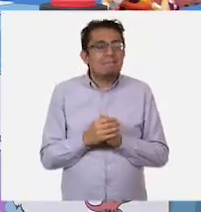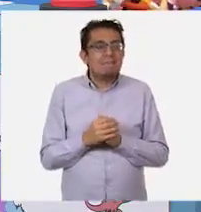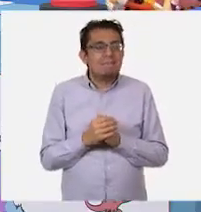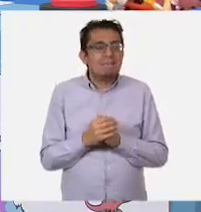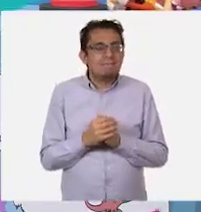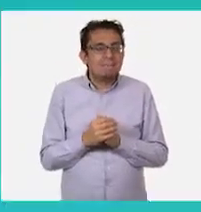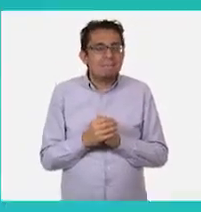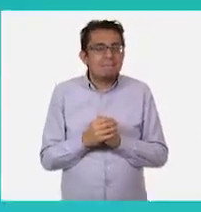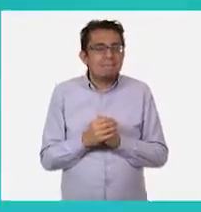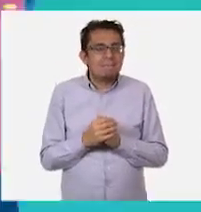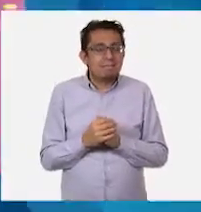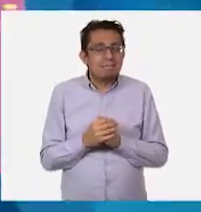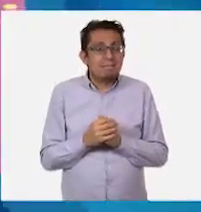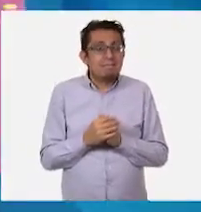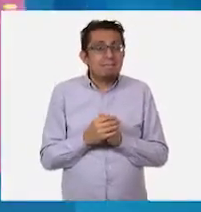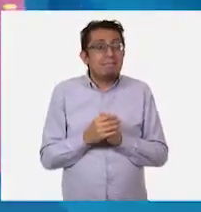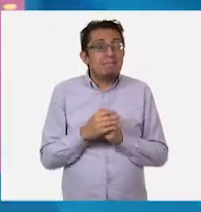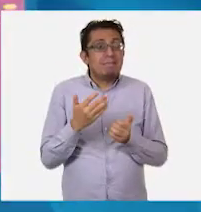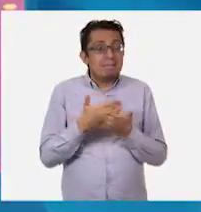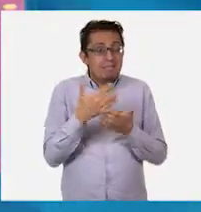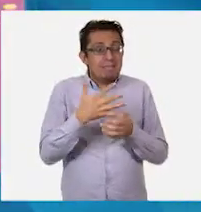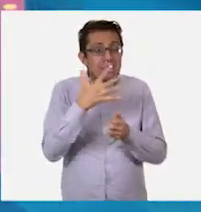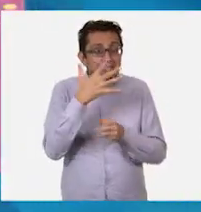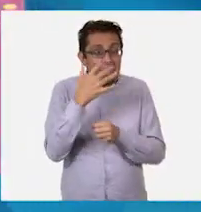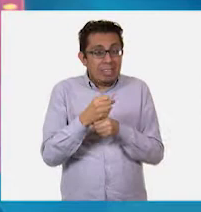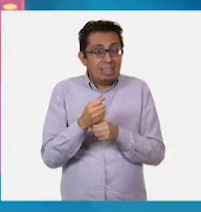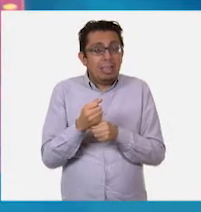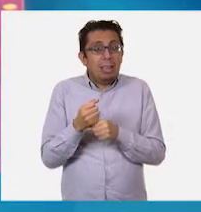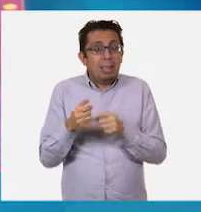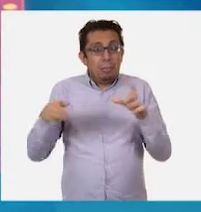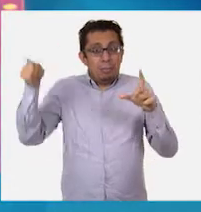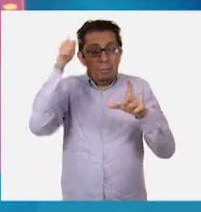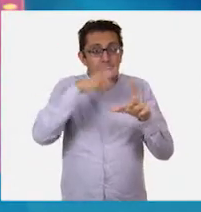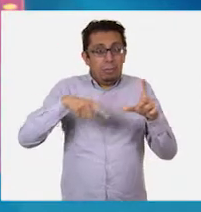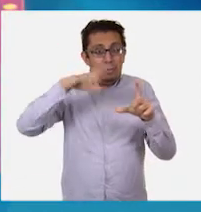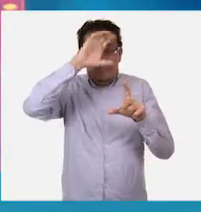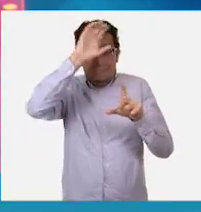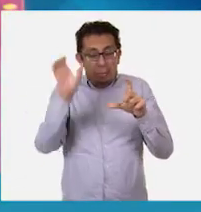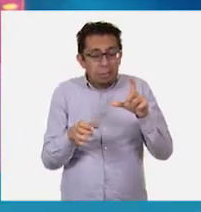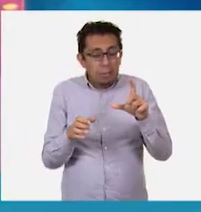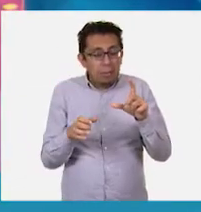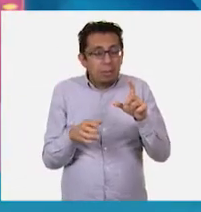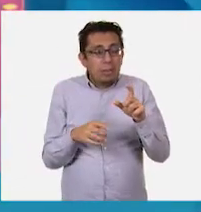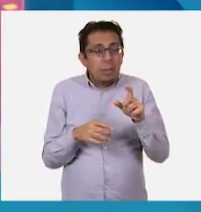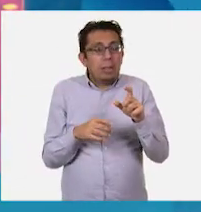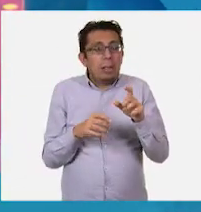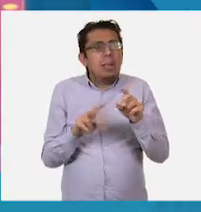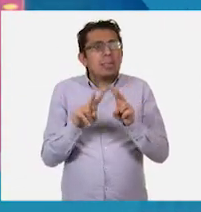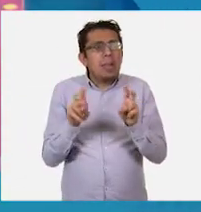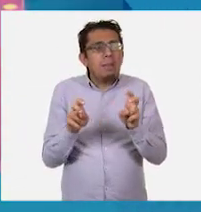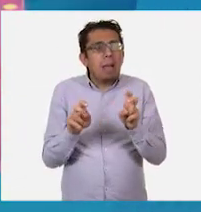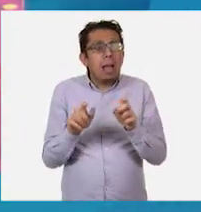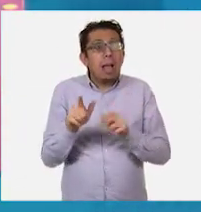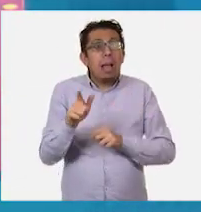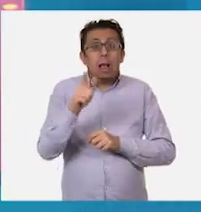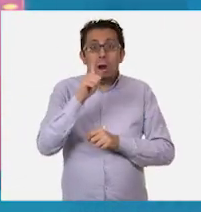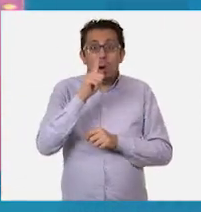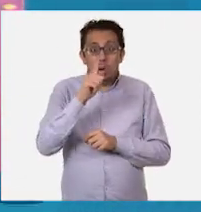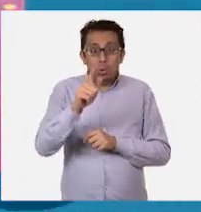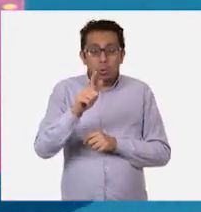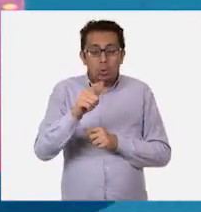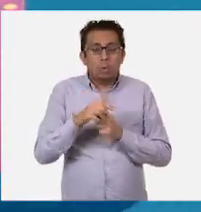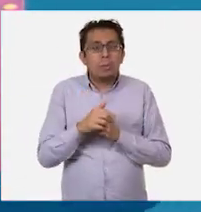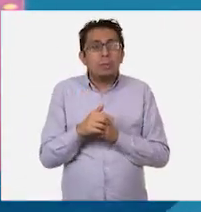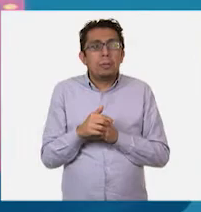del quinto giro a la ruleta. Y la ruleta se detuvo en el tema de la luz. Pongan mucha atención en la